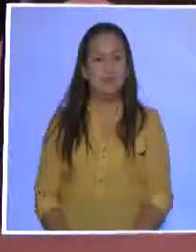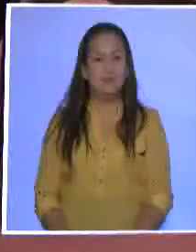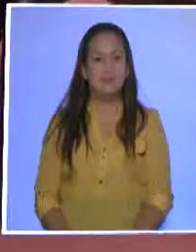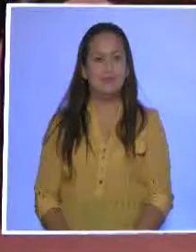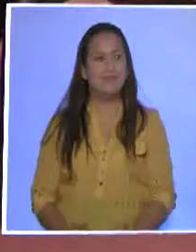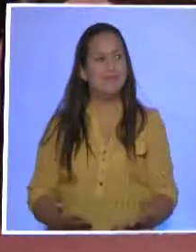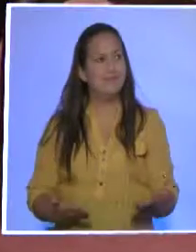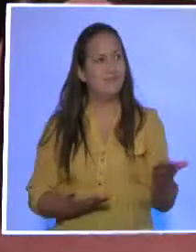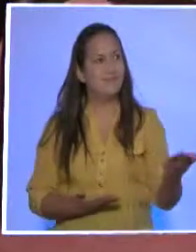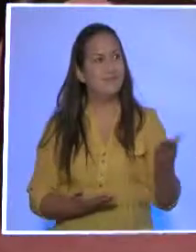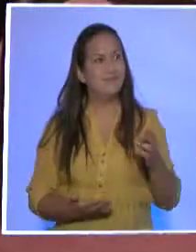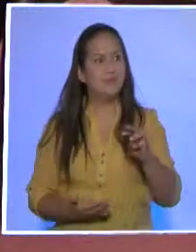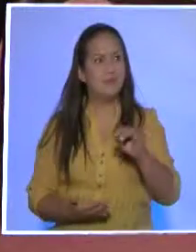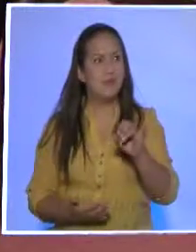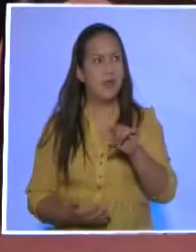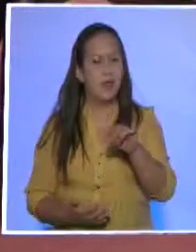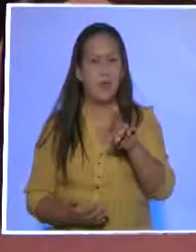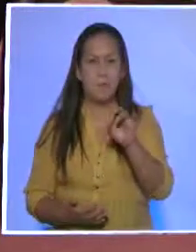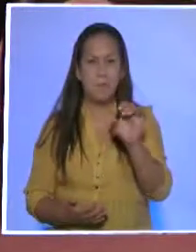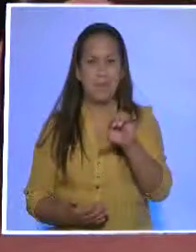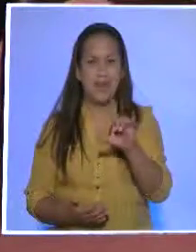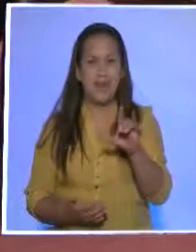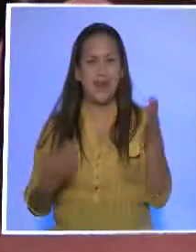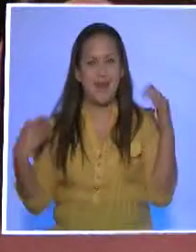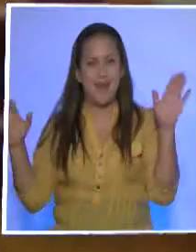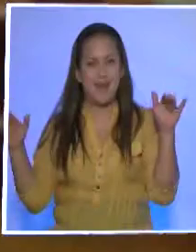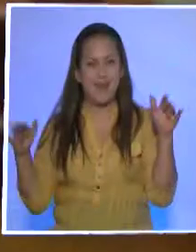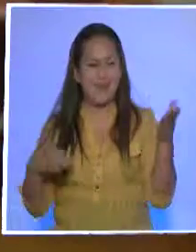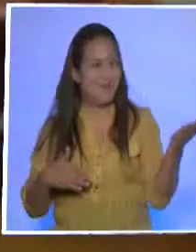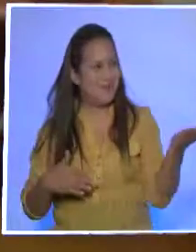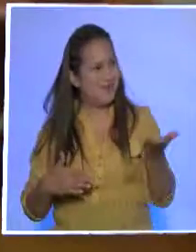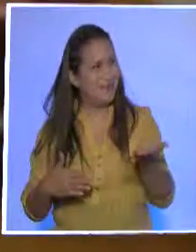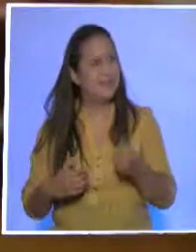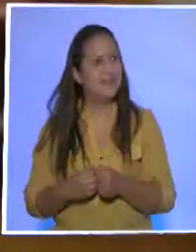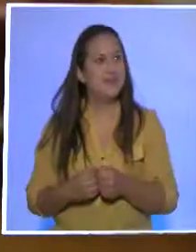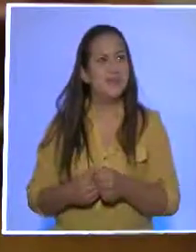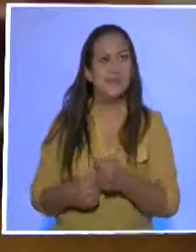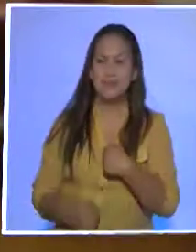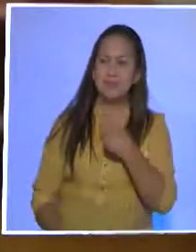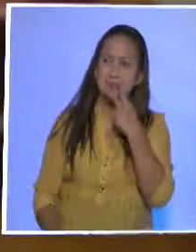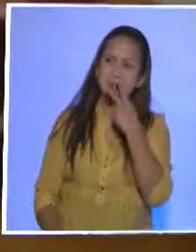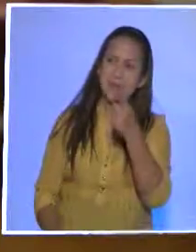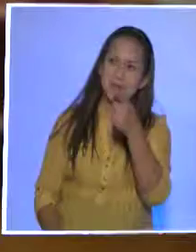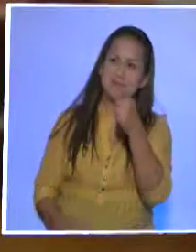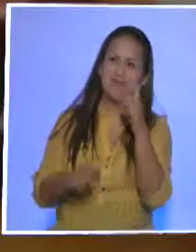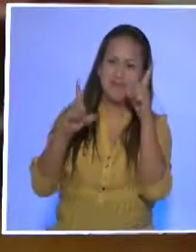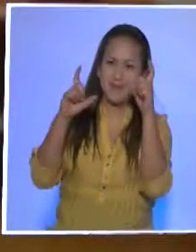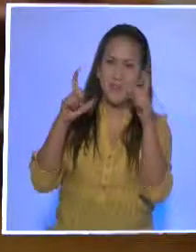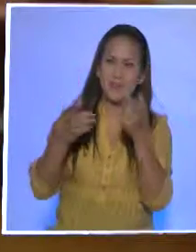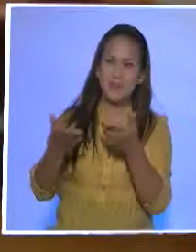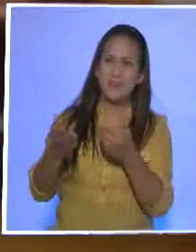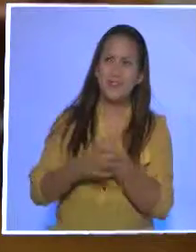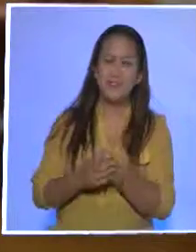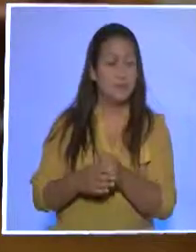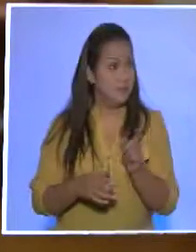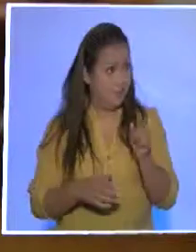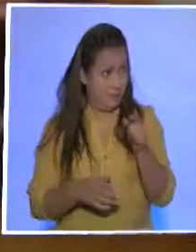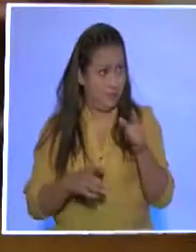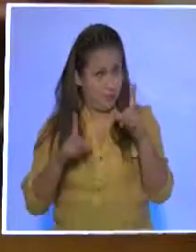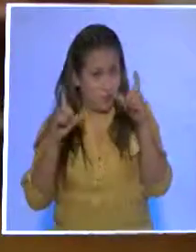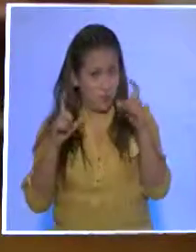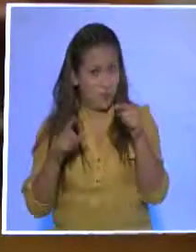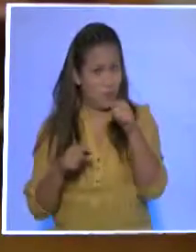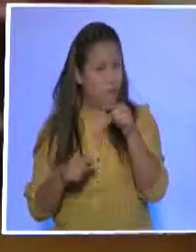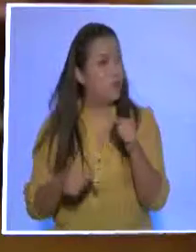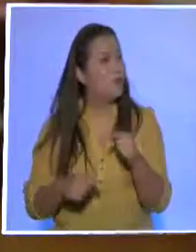miguelangel bienvenido cómo está usted que muchas gracias estaba viendo esa foto muy interesante cuenta se ha puesto las conseguimos en el